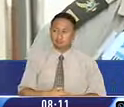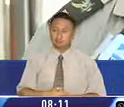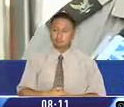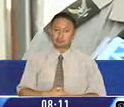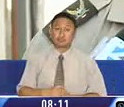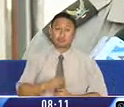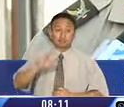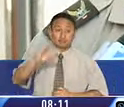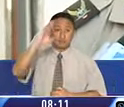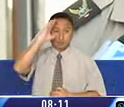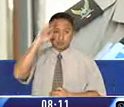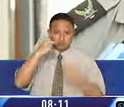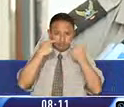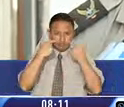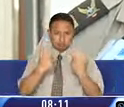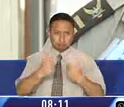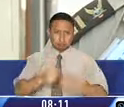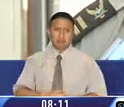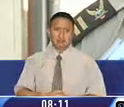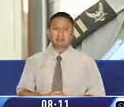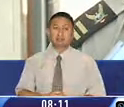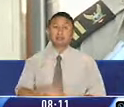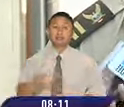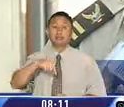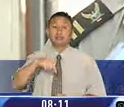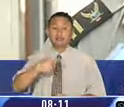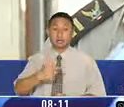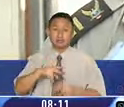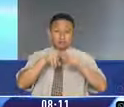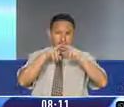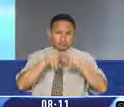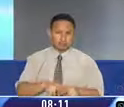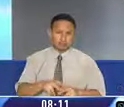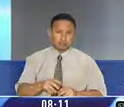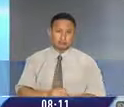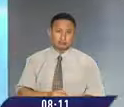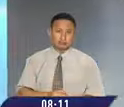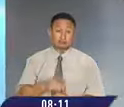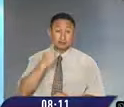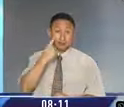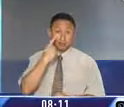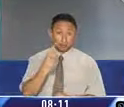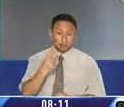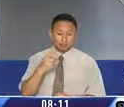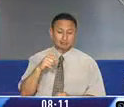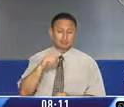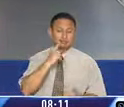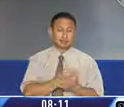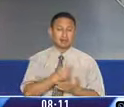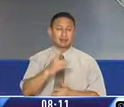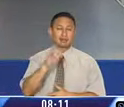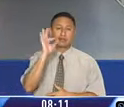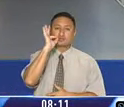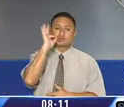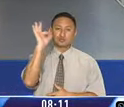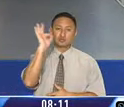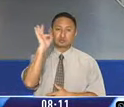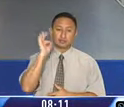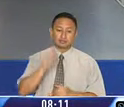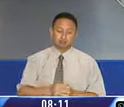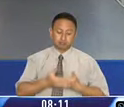policía está atenta, ¿no es cierto? Estamos realizando las requisas correspondientes. A la prueba química dieron positivo para marihuana con un peso